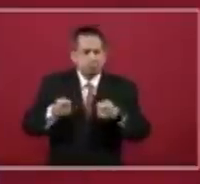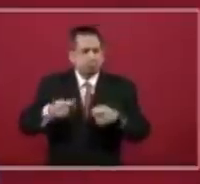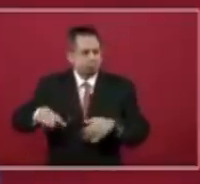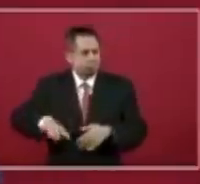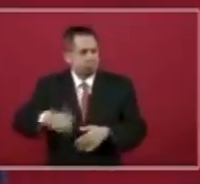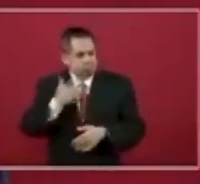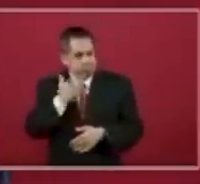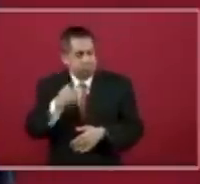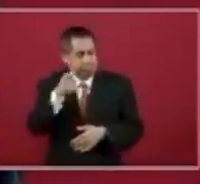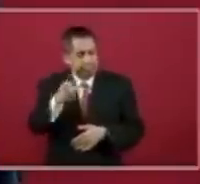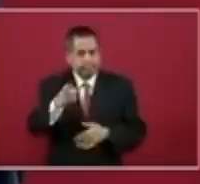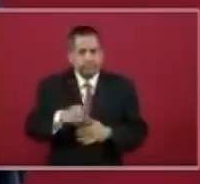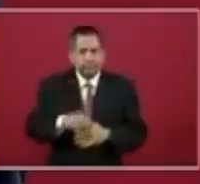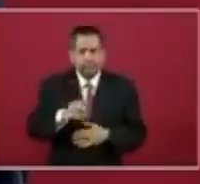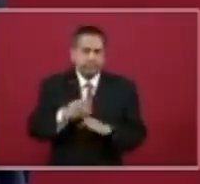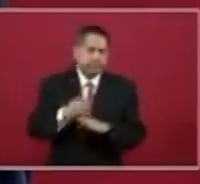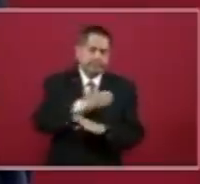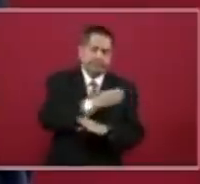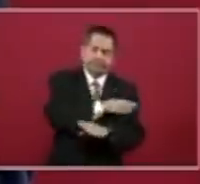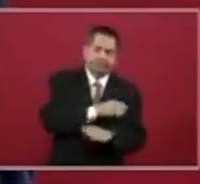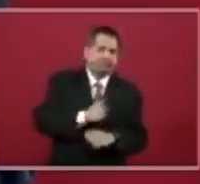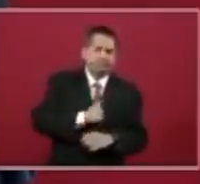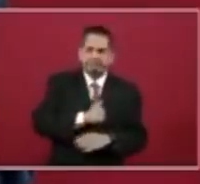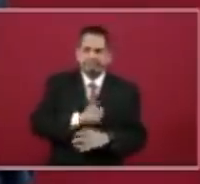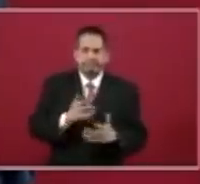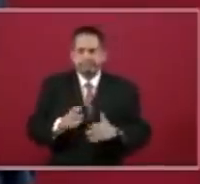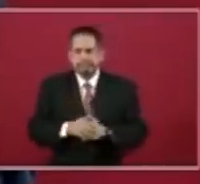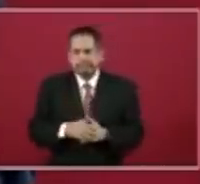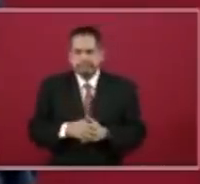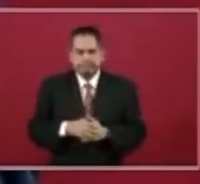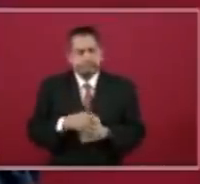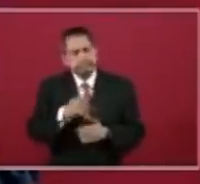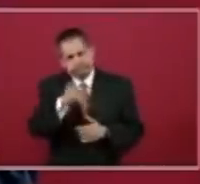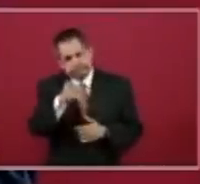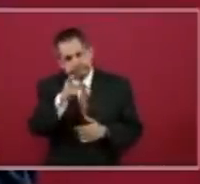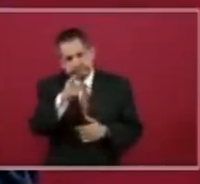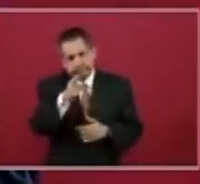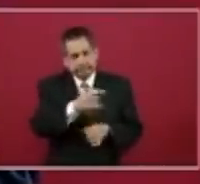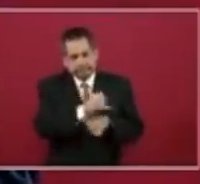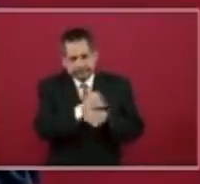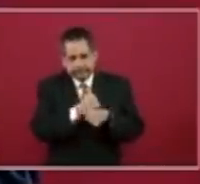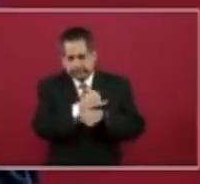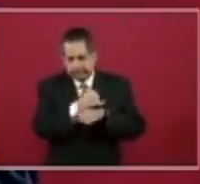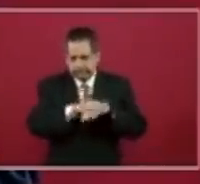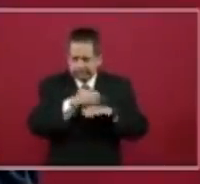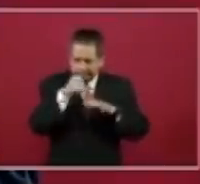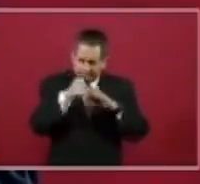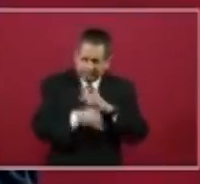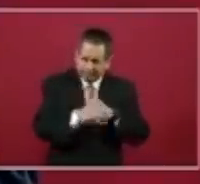Es muy lamentable lo que sucedió. Hay que investigar a fondo.